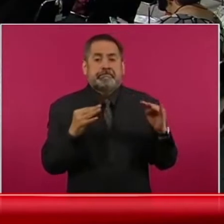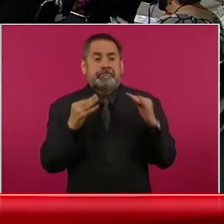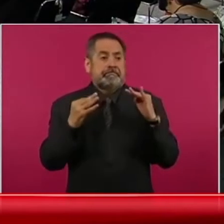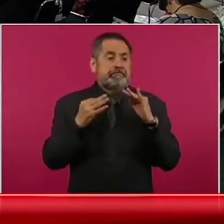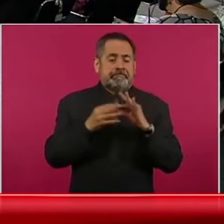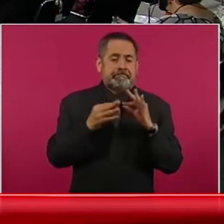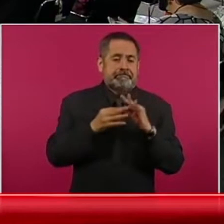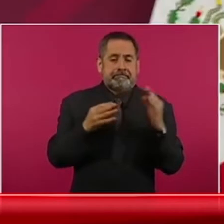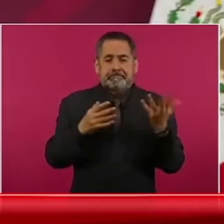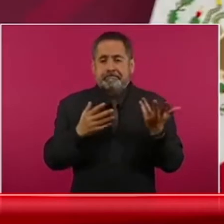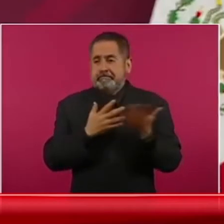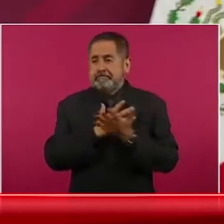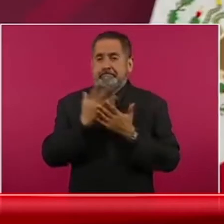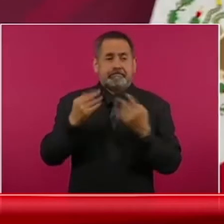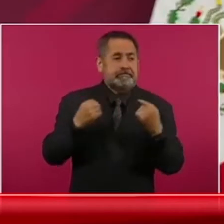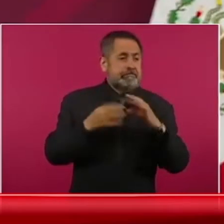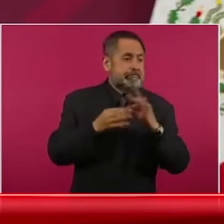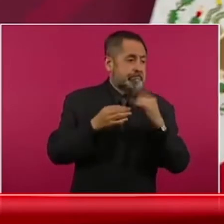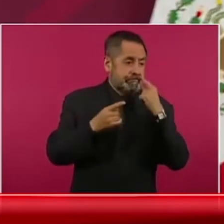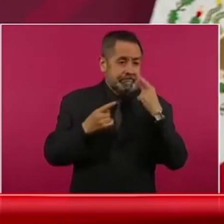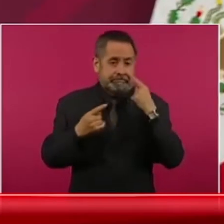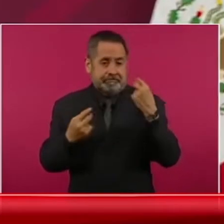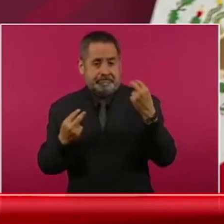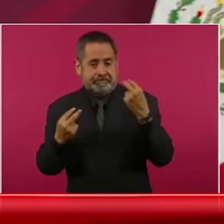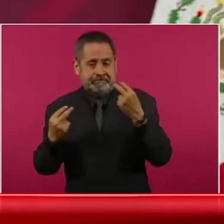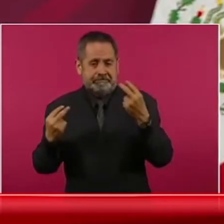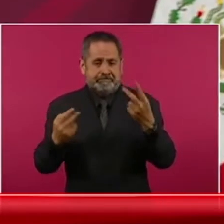hay excesos,